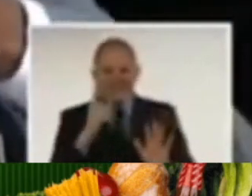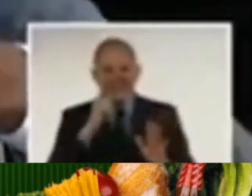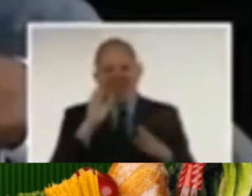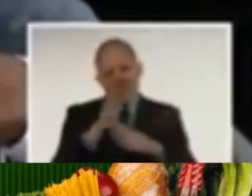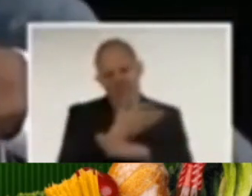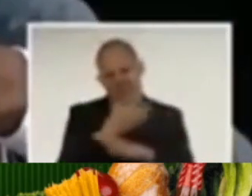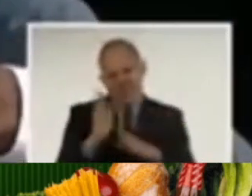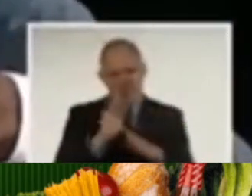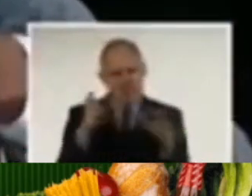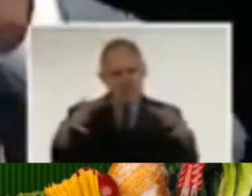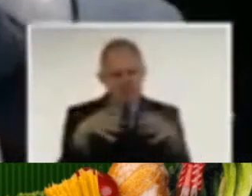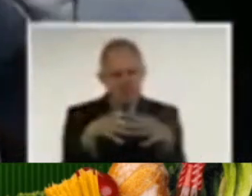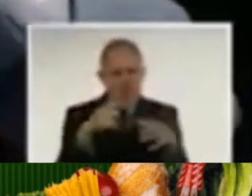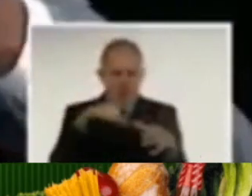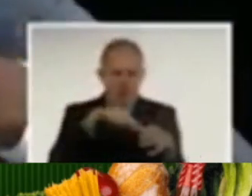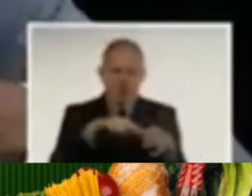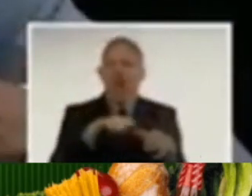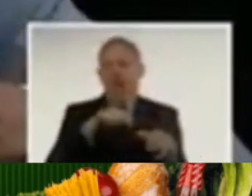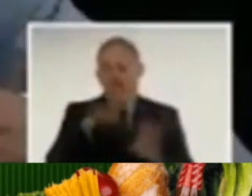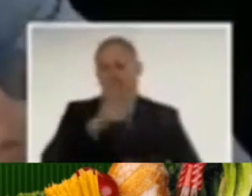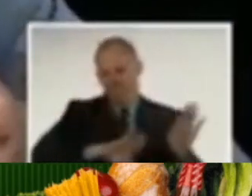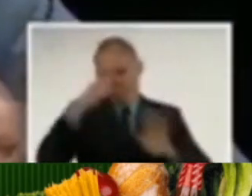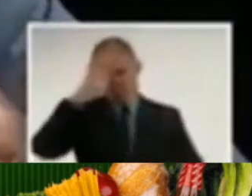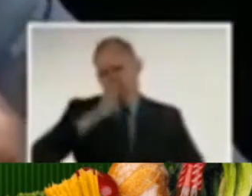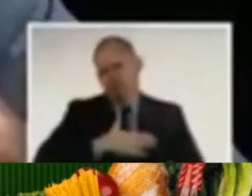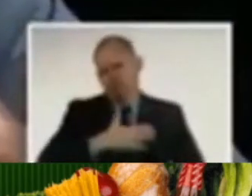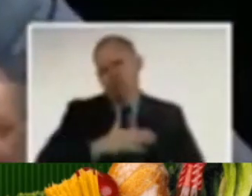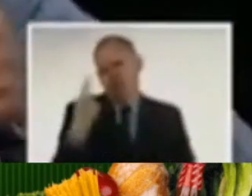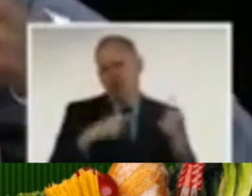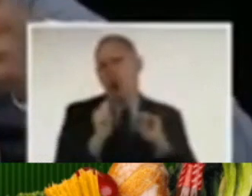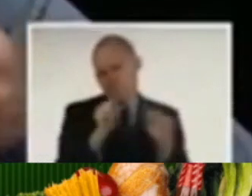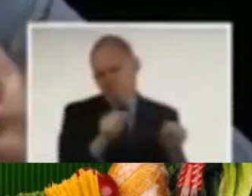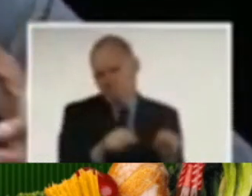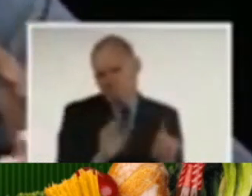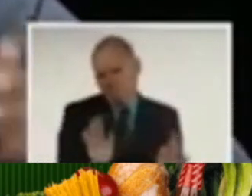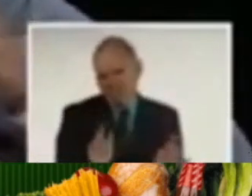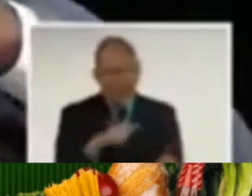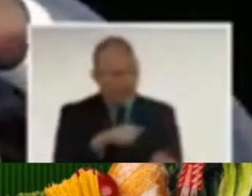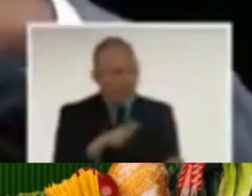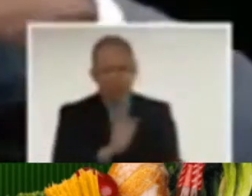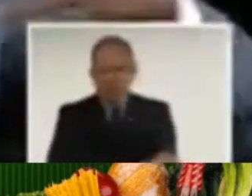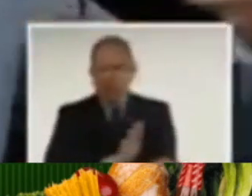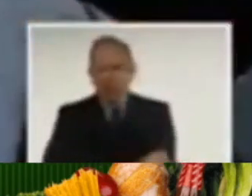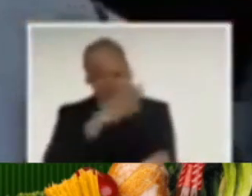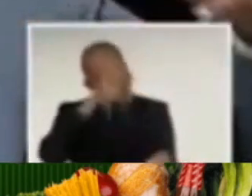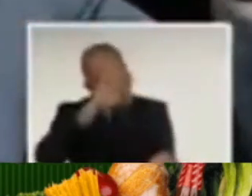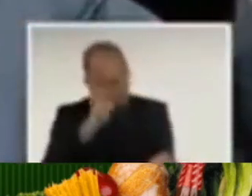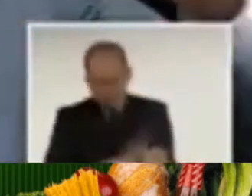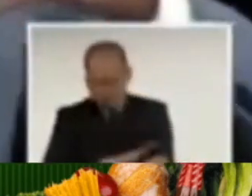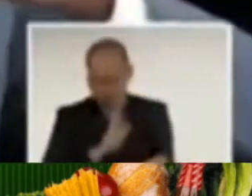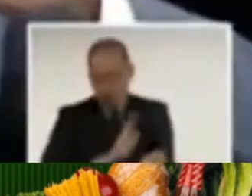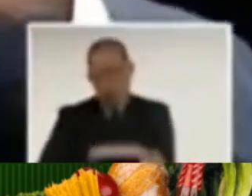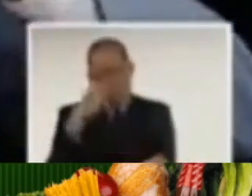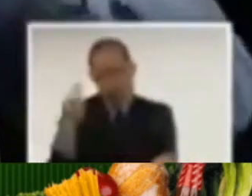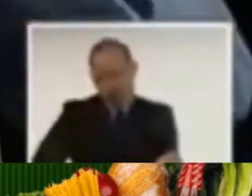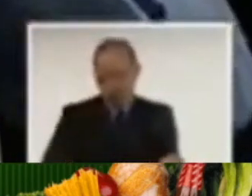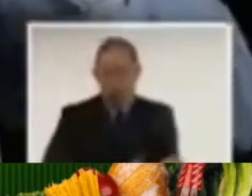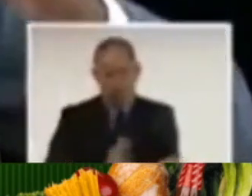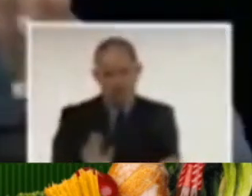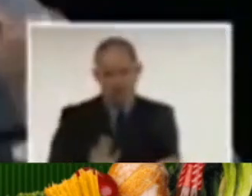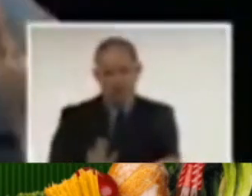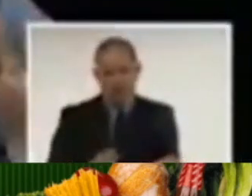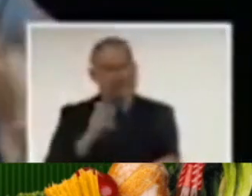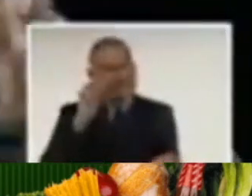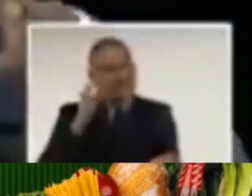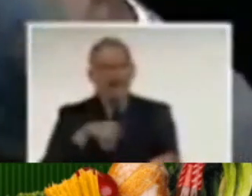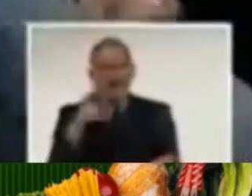que está ahí y que está en las esencias de la cubanidad y de la cubanía y que incluso va más allá de esos Grandes